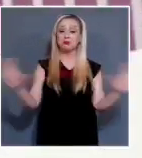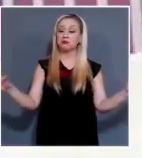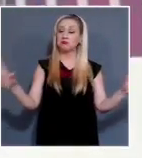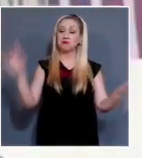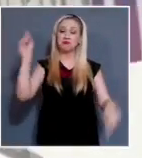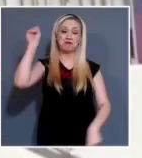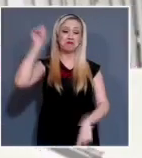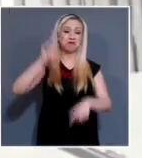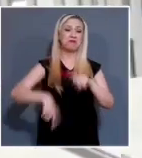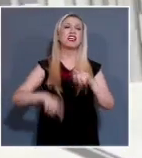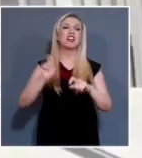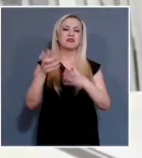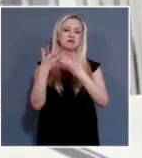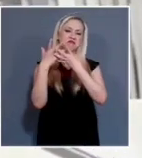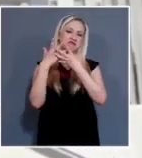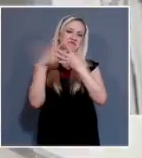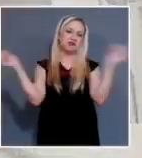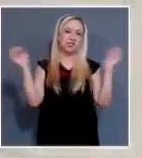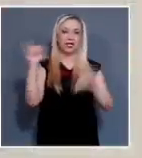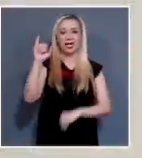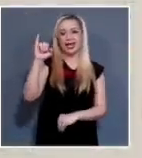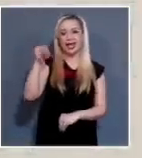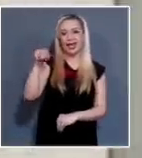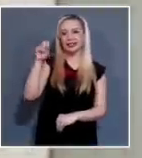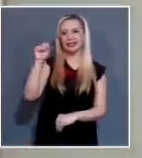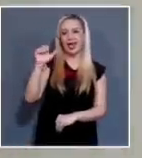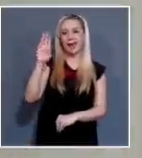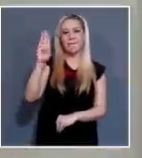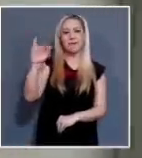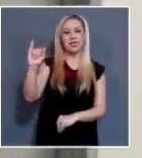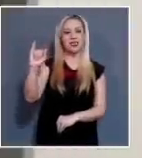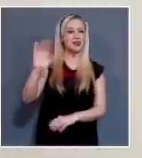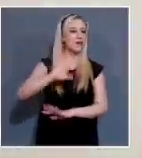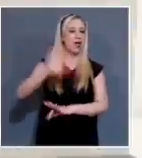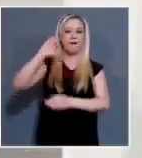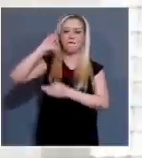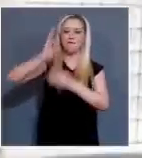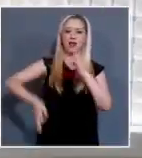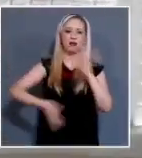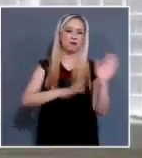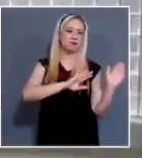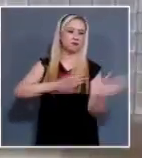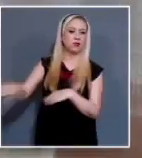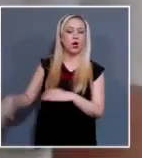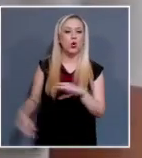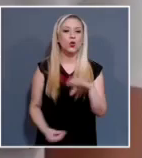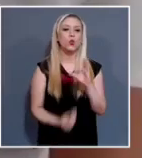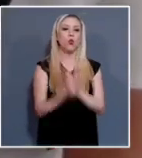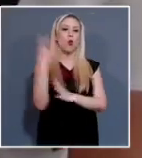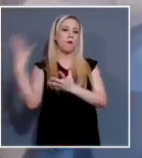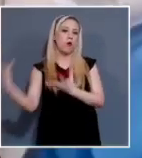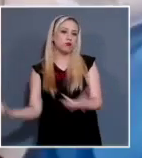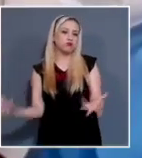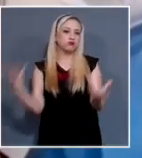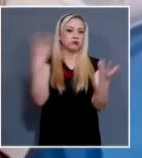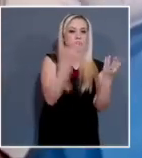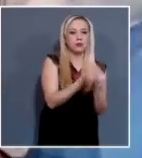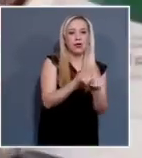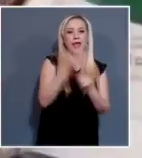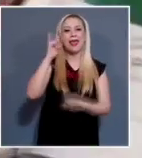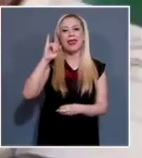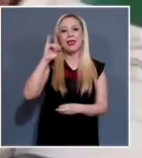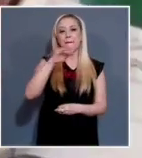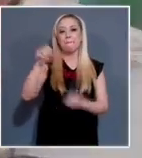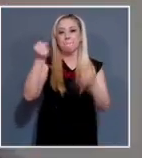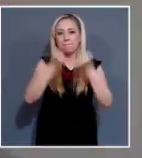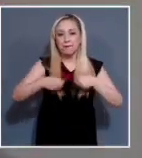cuyas funciones serán absorbidas por el IMSS Bienestar. Así indica, solo este organismo descentralizado prestará servicios de salud en todo el país,